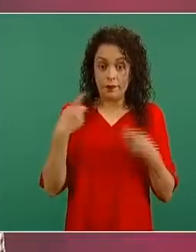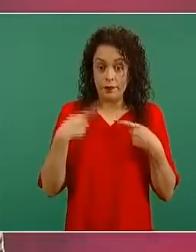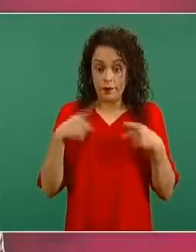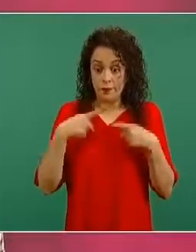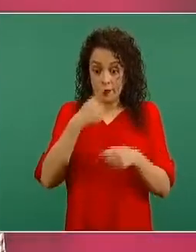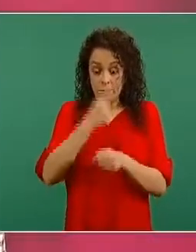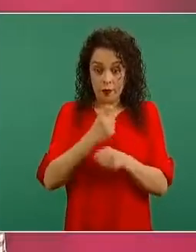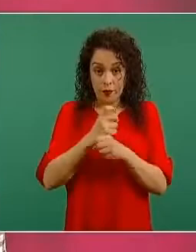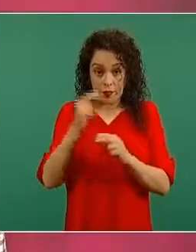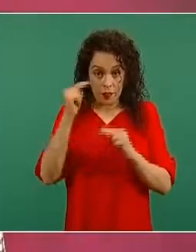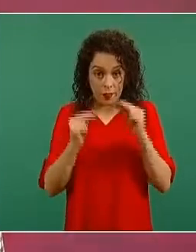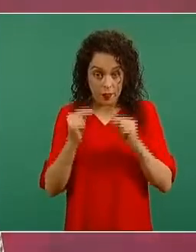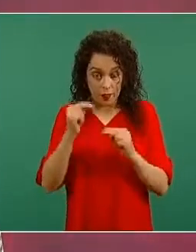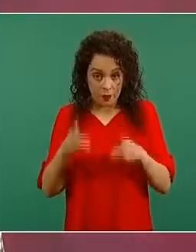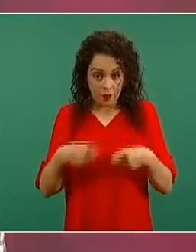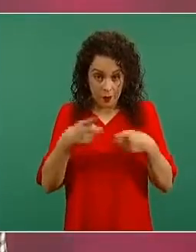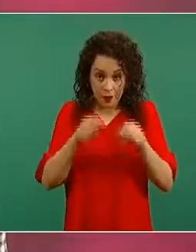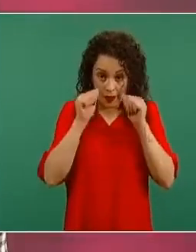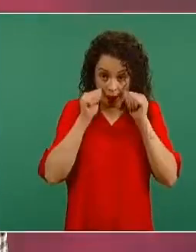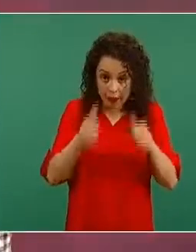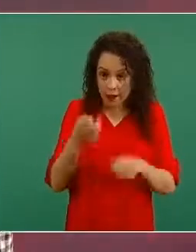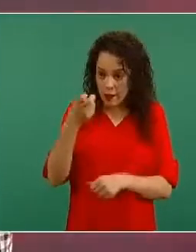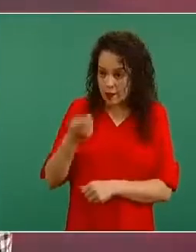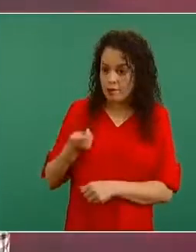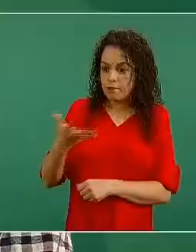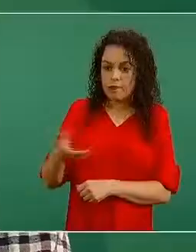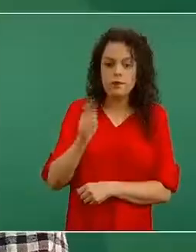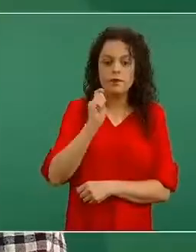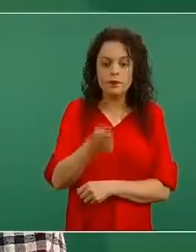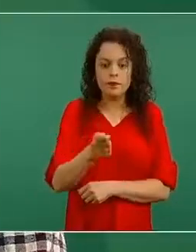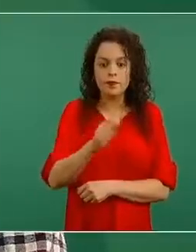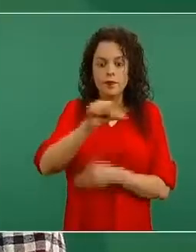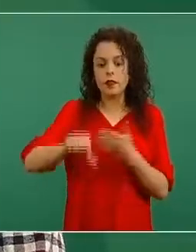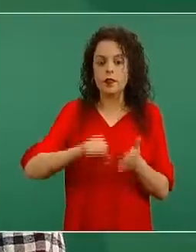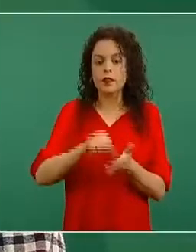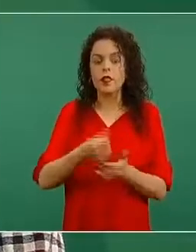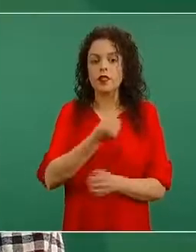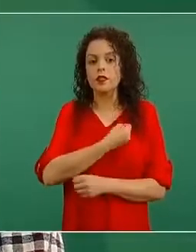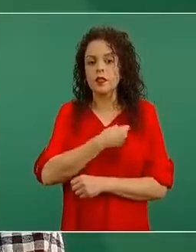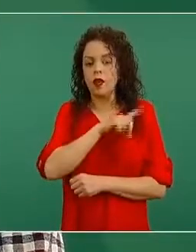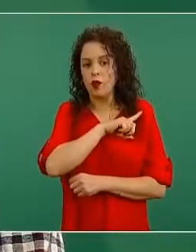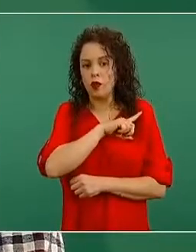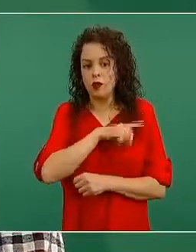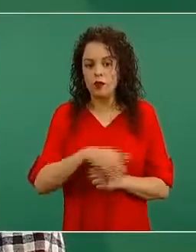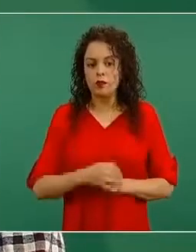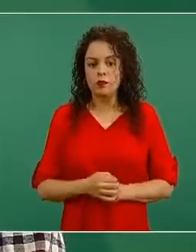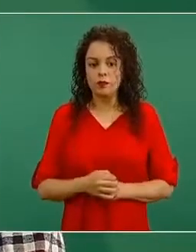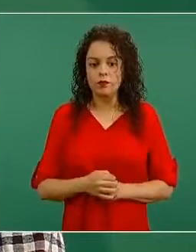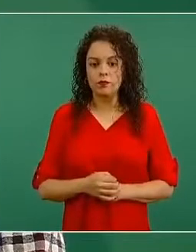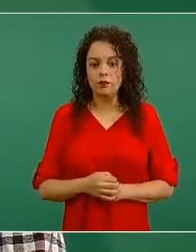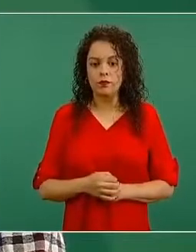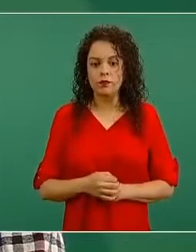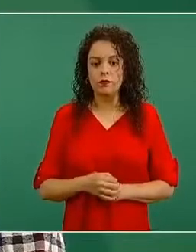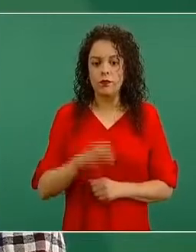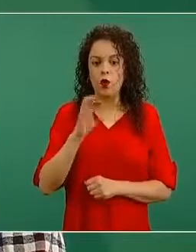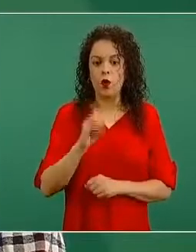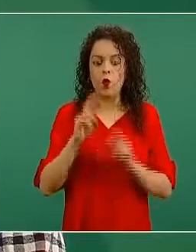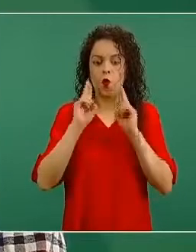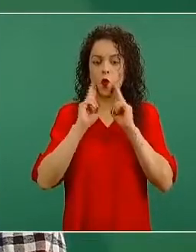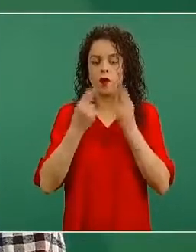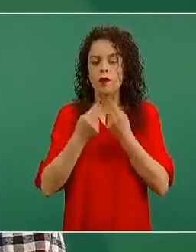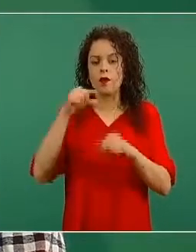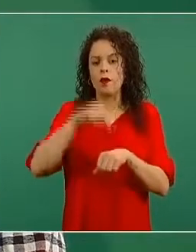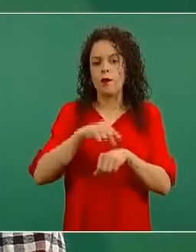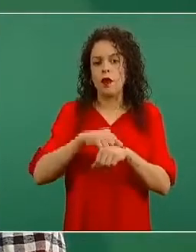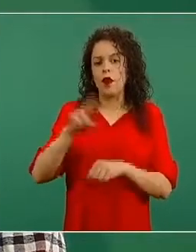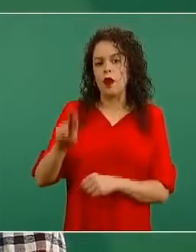Estas son las unidades médicas que conocemos como centros de salud o unidades médicas rurales o